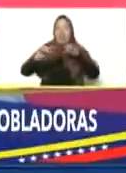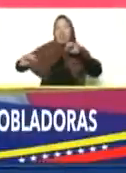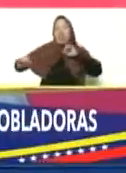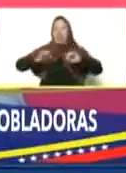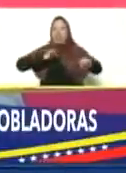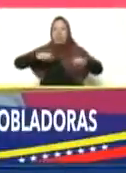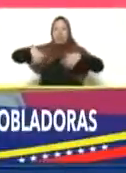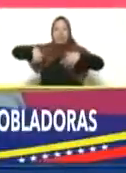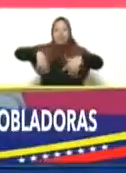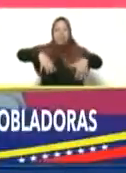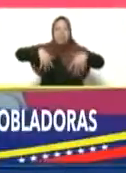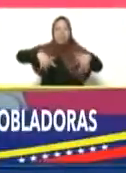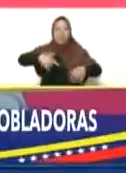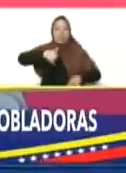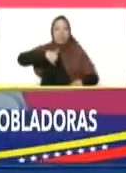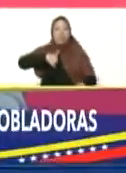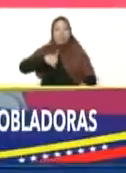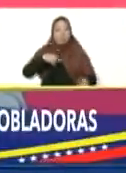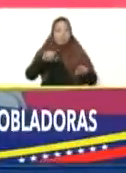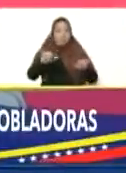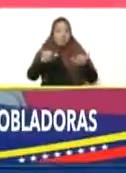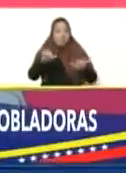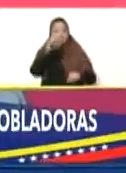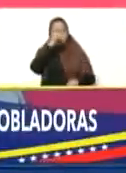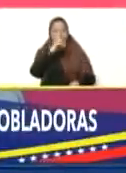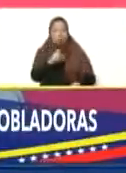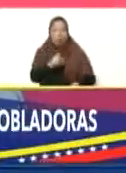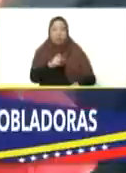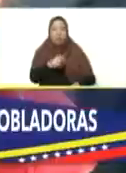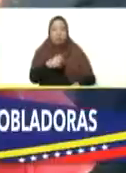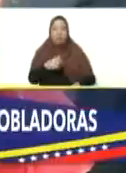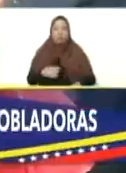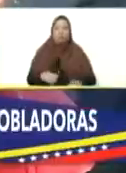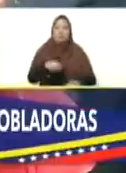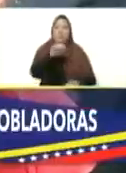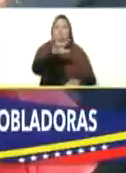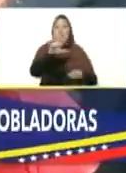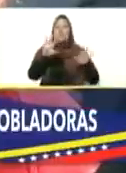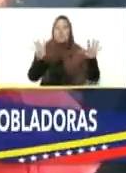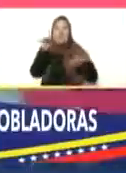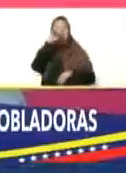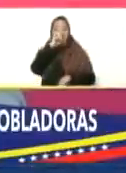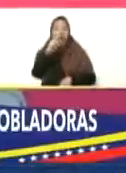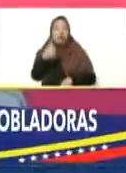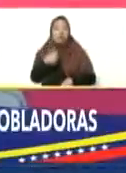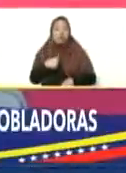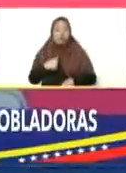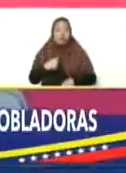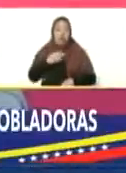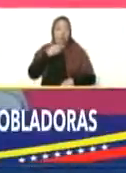gente de mi edad yo soy un chamo de 59 años